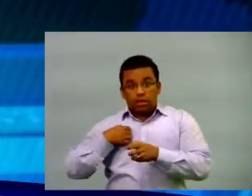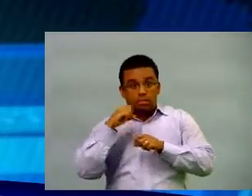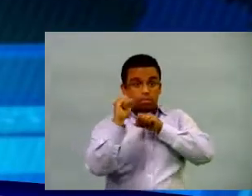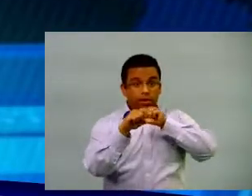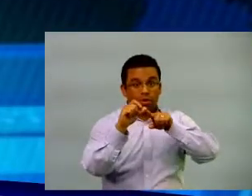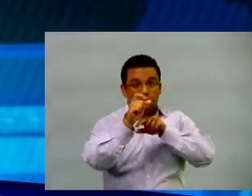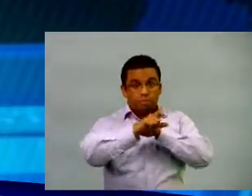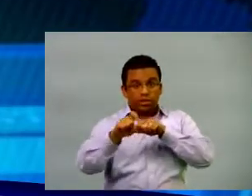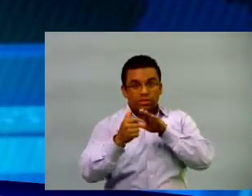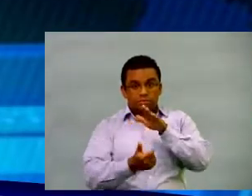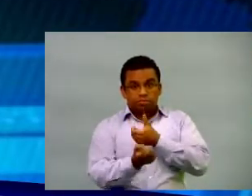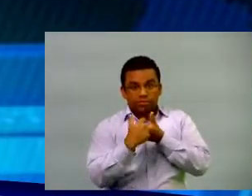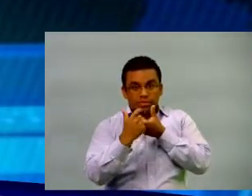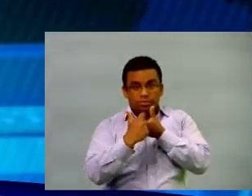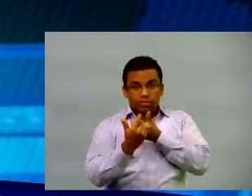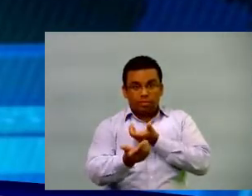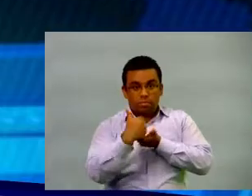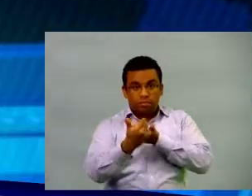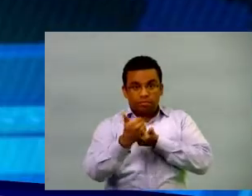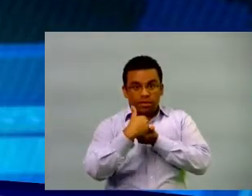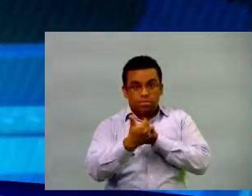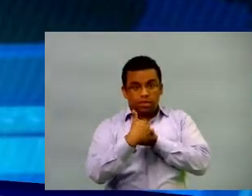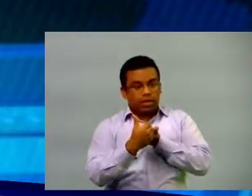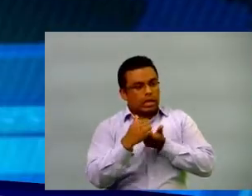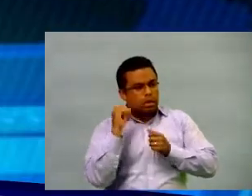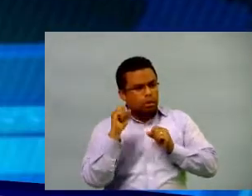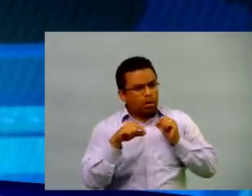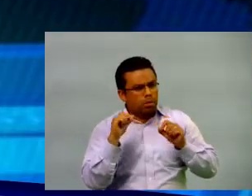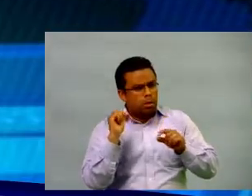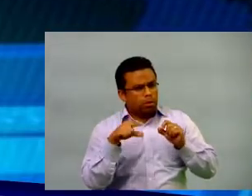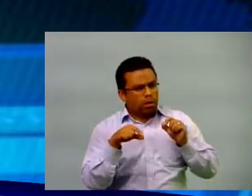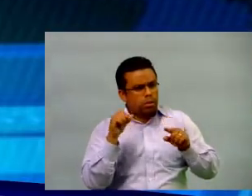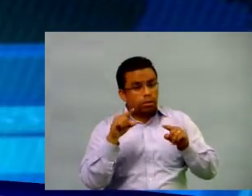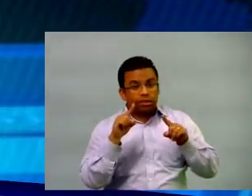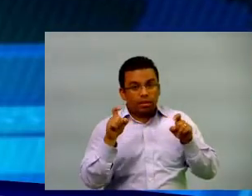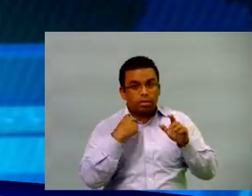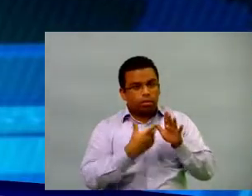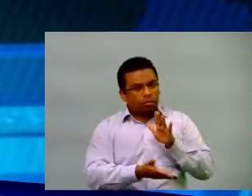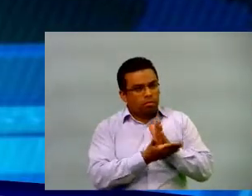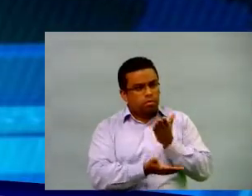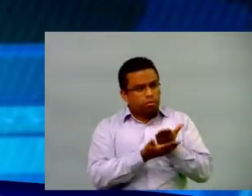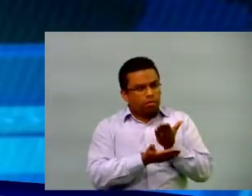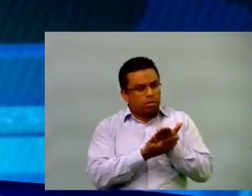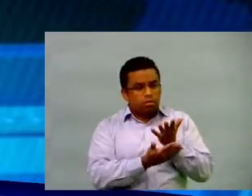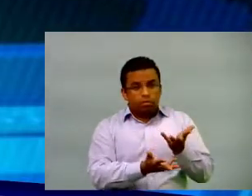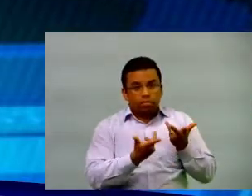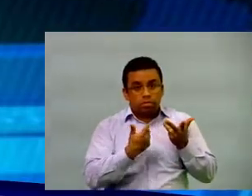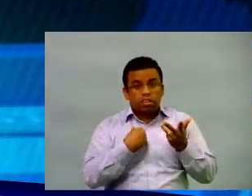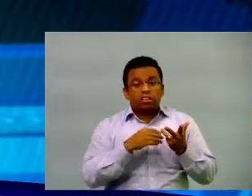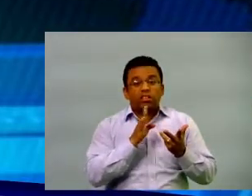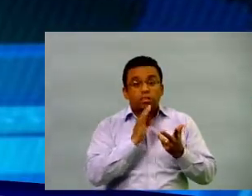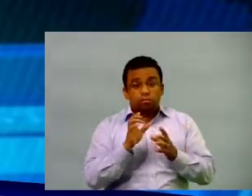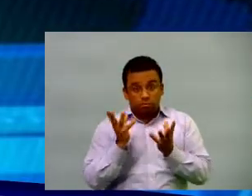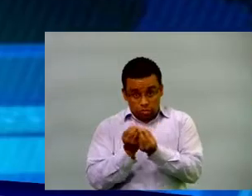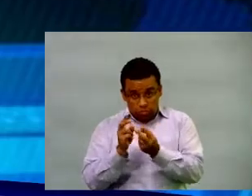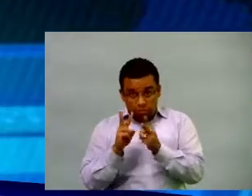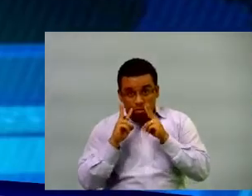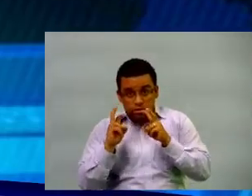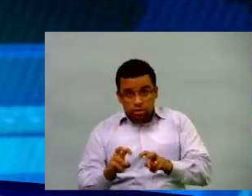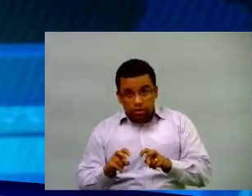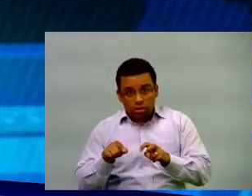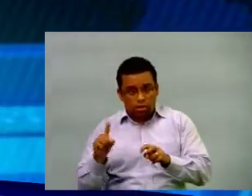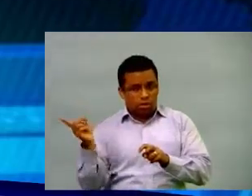usuarios, a sus clientes, a sus proveedores y otras fuentes de informaciones que ya no son los investigadores